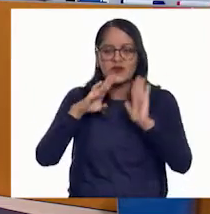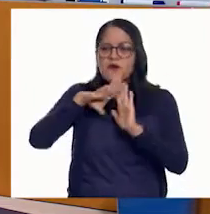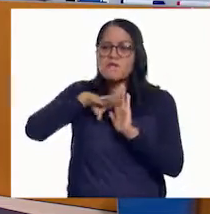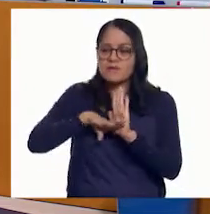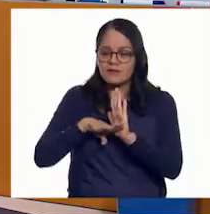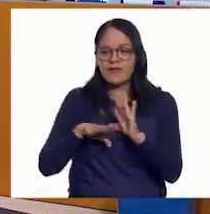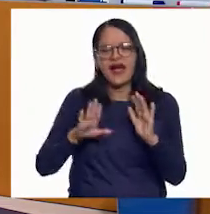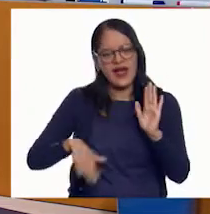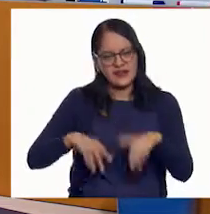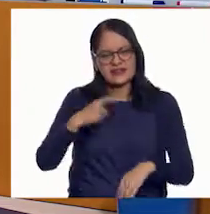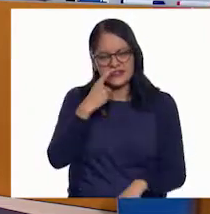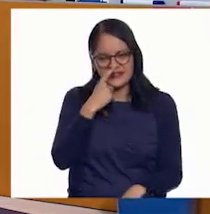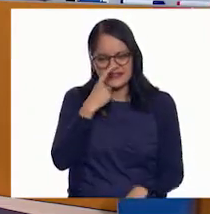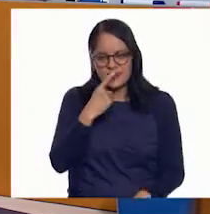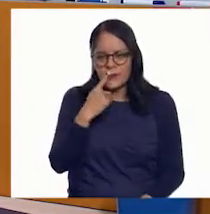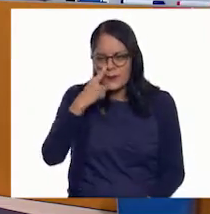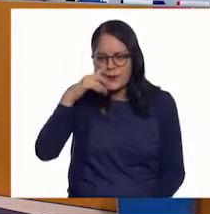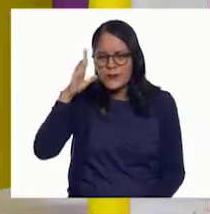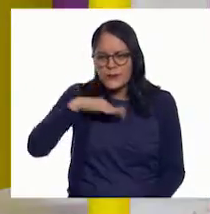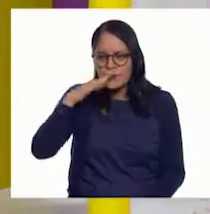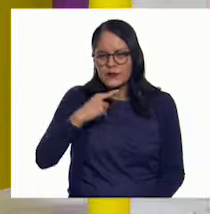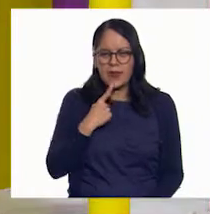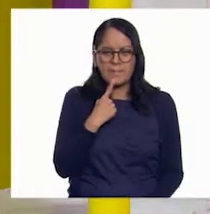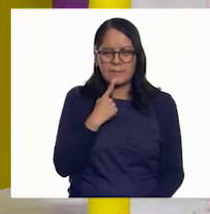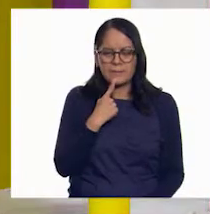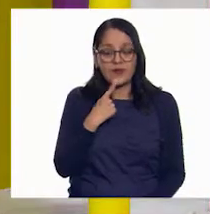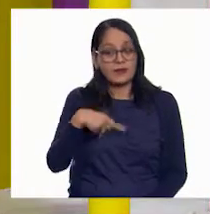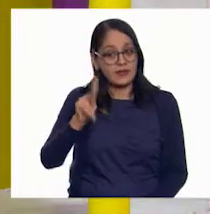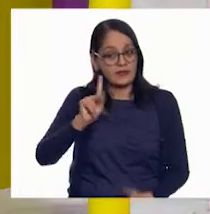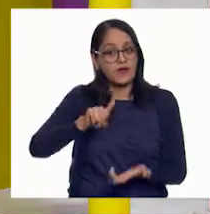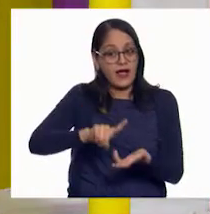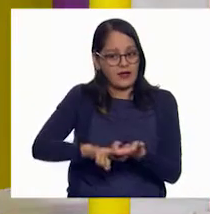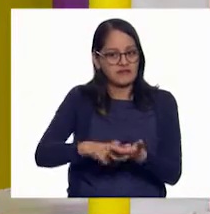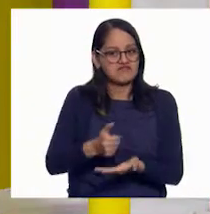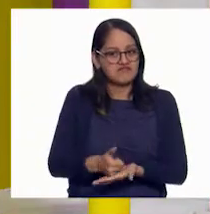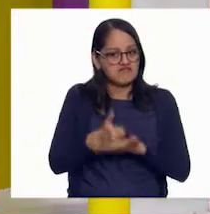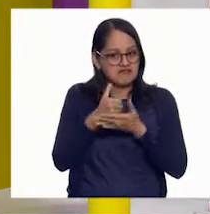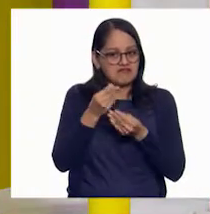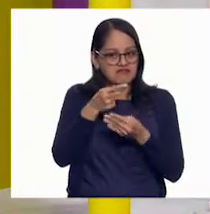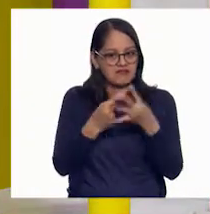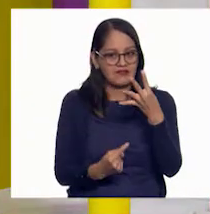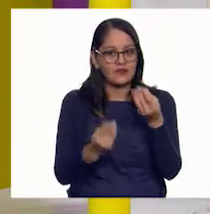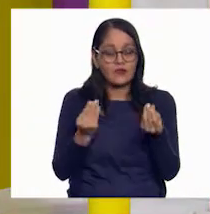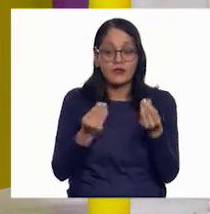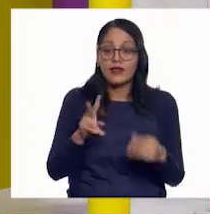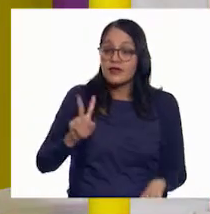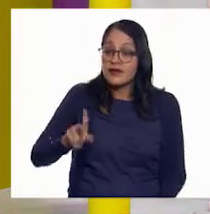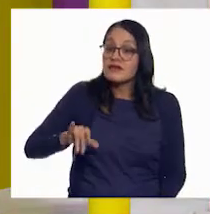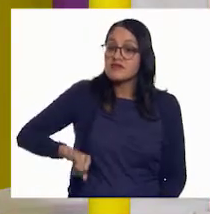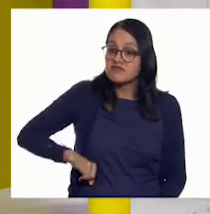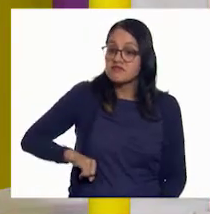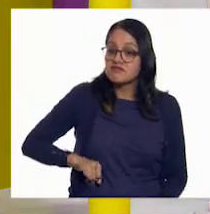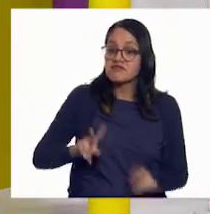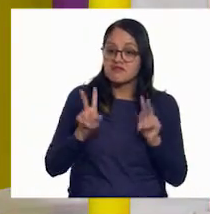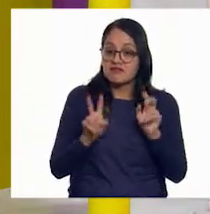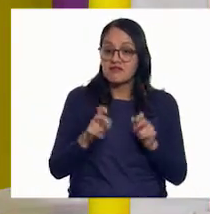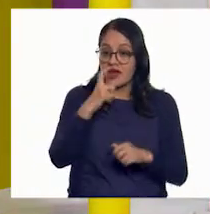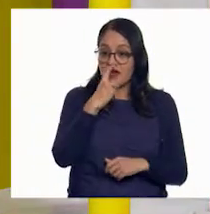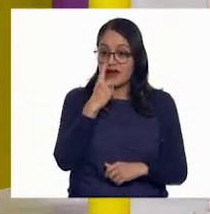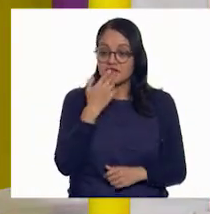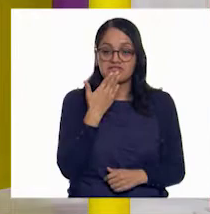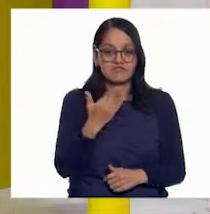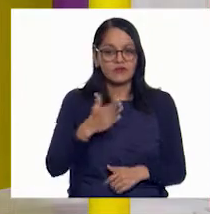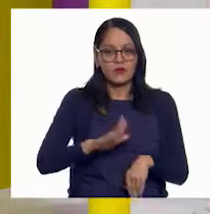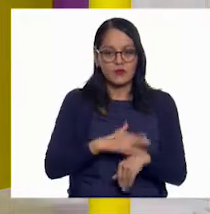fuerte, pero pues ya vimos que tiene muchísimas propiedades. Sí, maestra Lucerito, es muy interesante conocer toda esta información sobre el ajo porque a